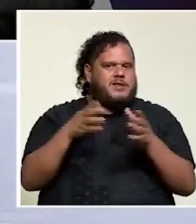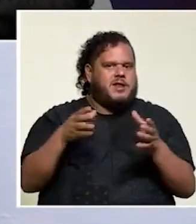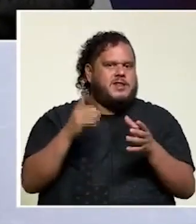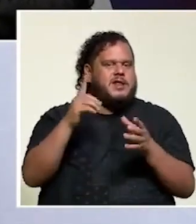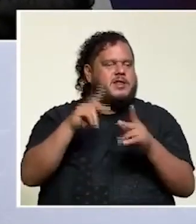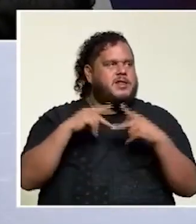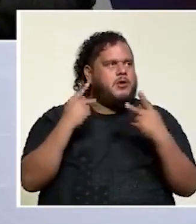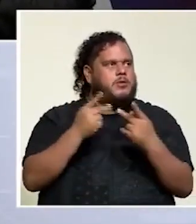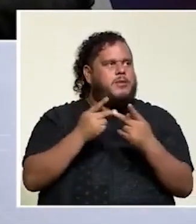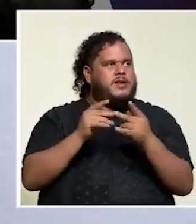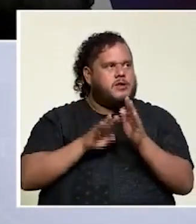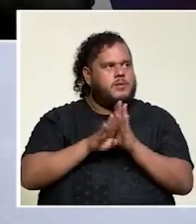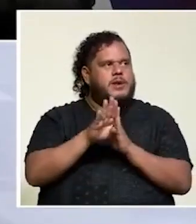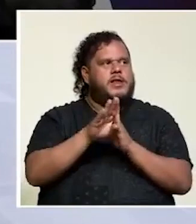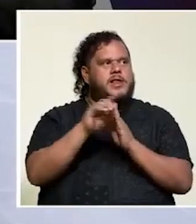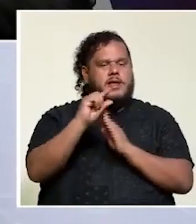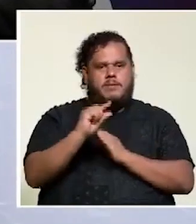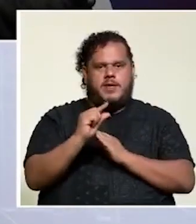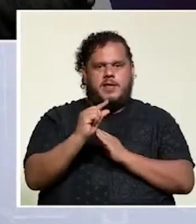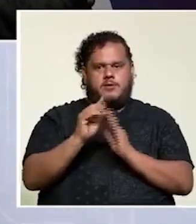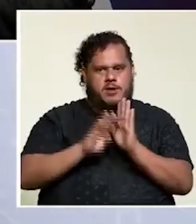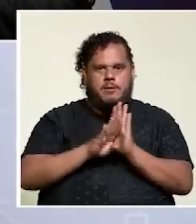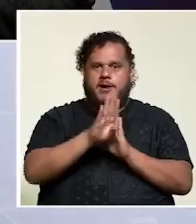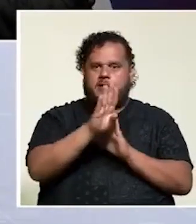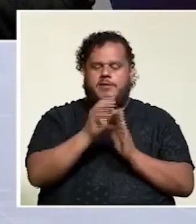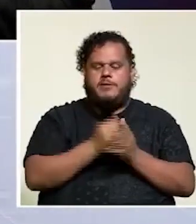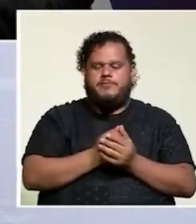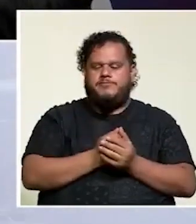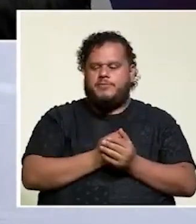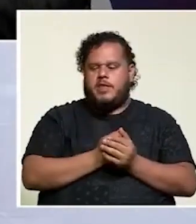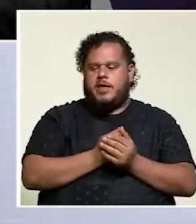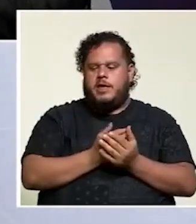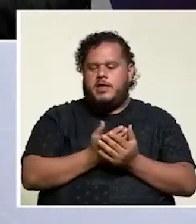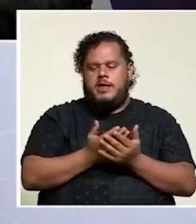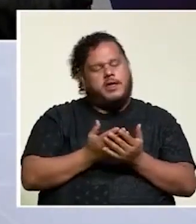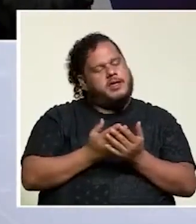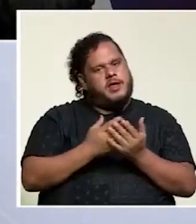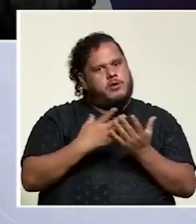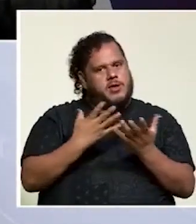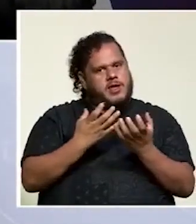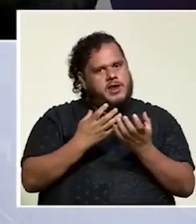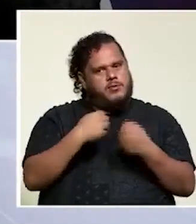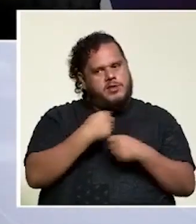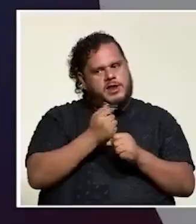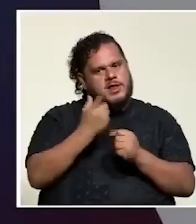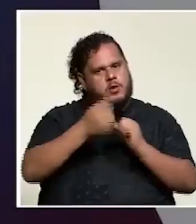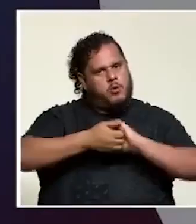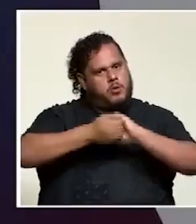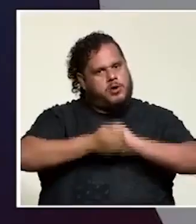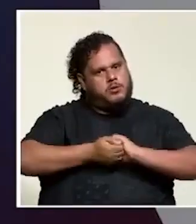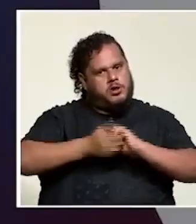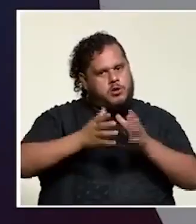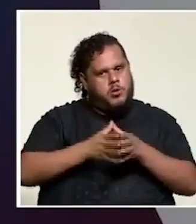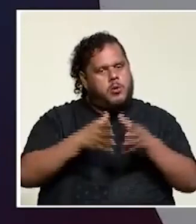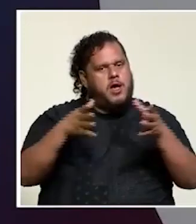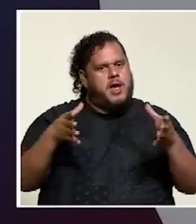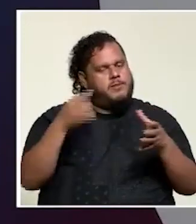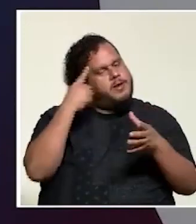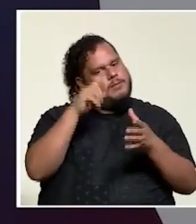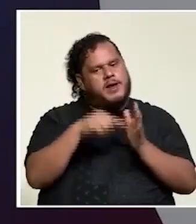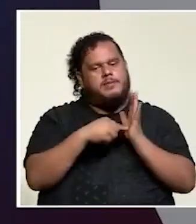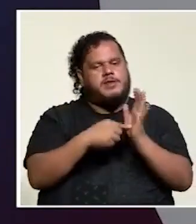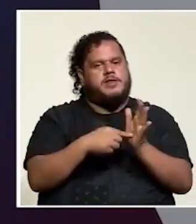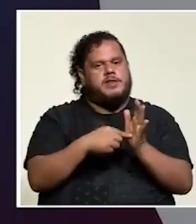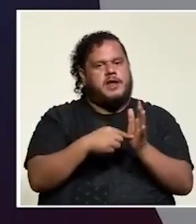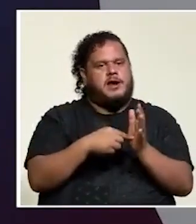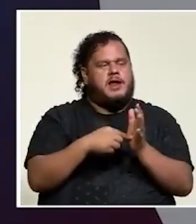partido emergente, pequeño, que va para arriba, que lo que queríamos era lograr una coalición amplia para presentarle